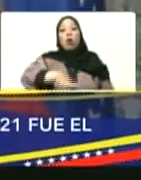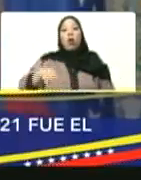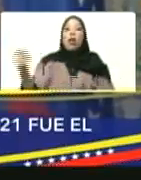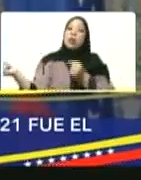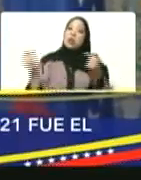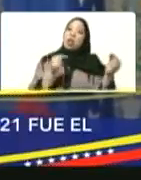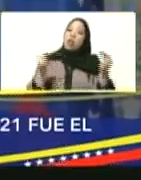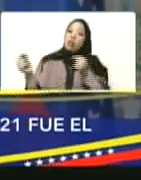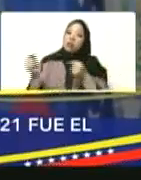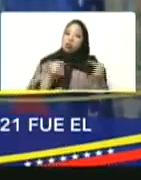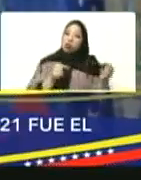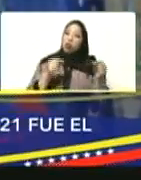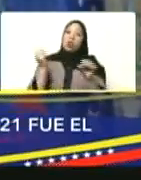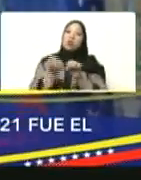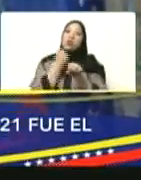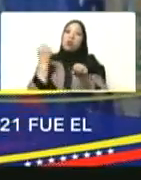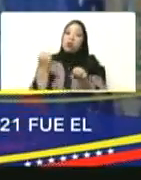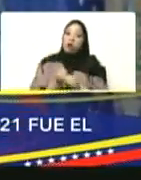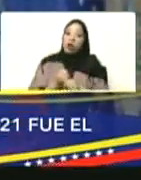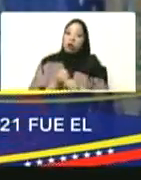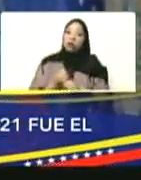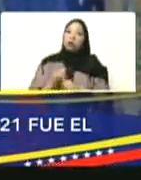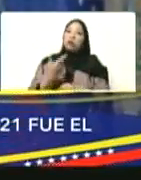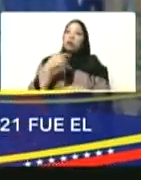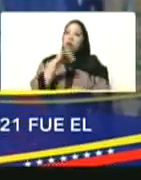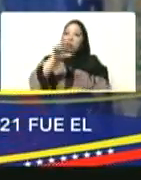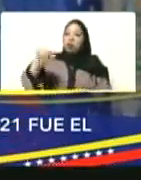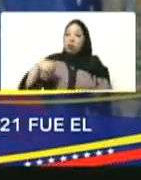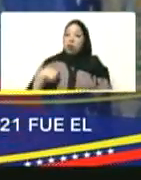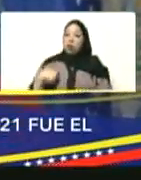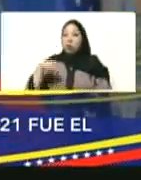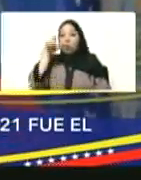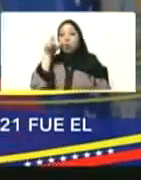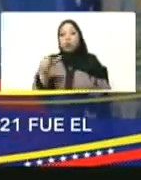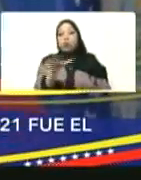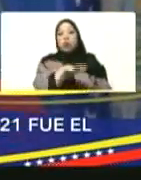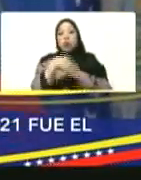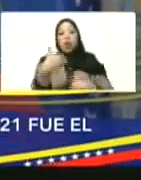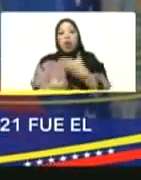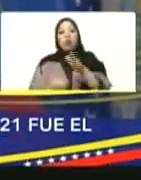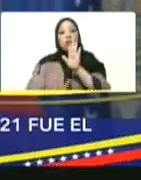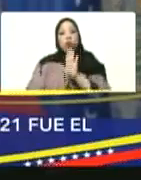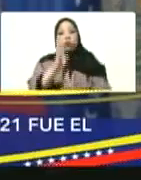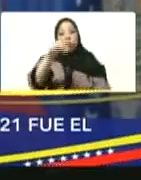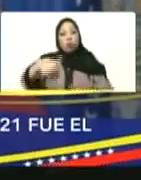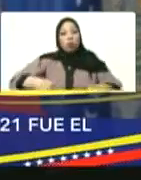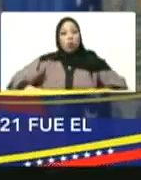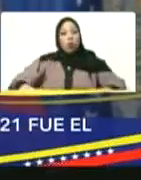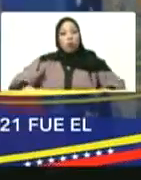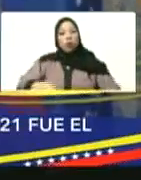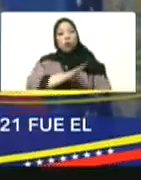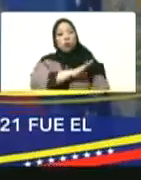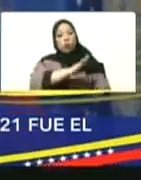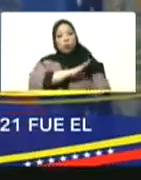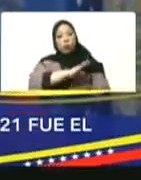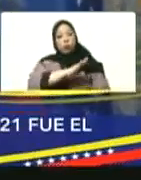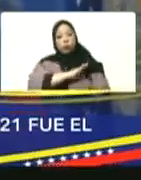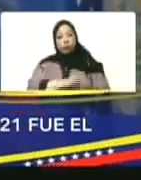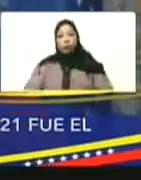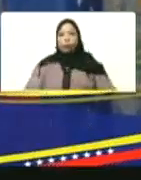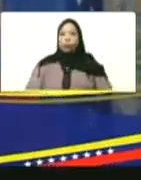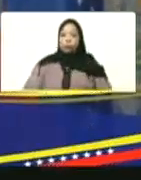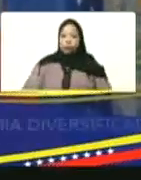de trabajo, de conciencia, de tenacidad en nuestro pueblo. Y estamos saliendo adelante con esfuerzo propio. Y avec notre